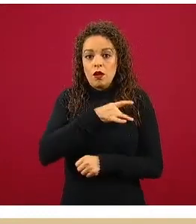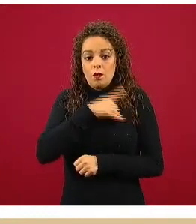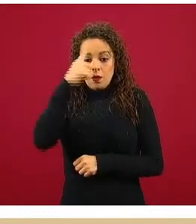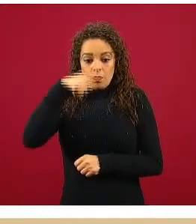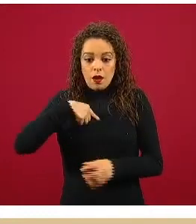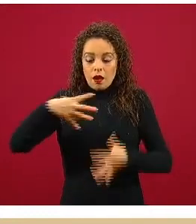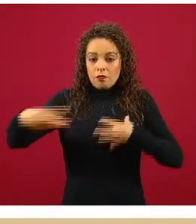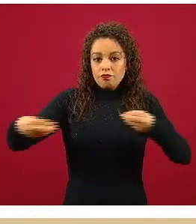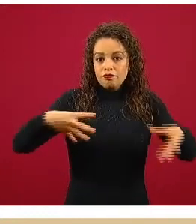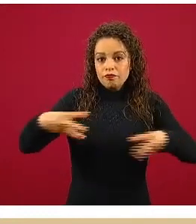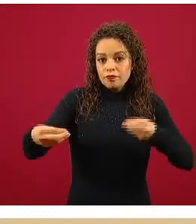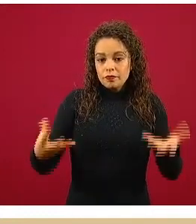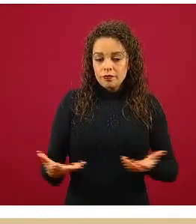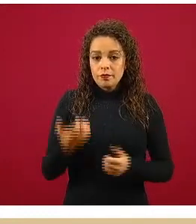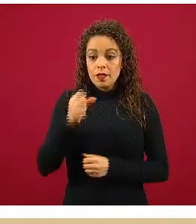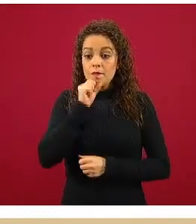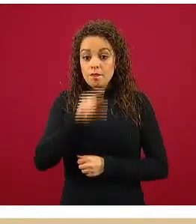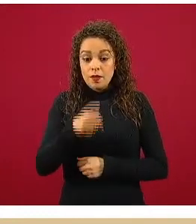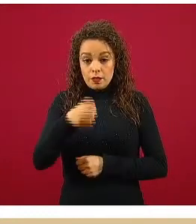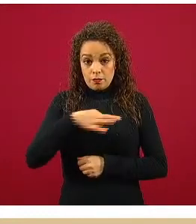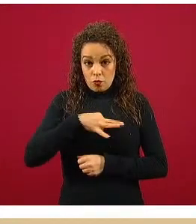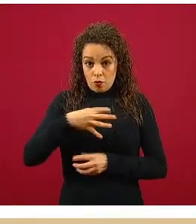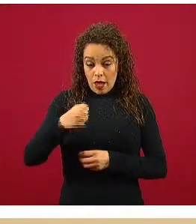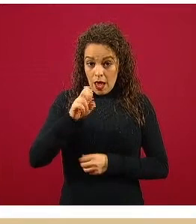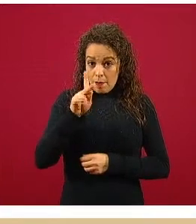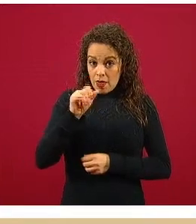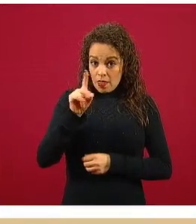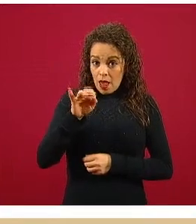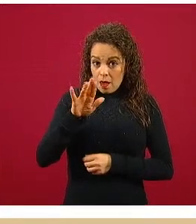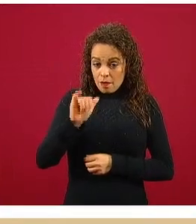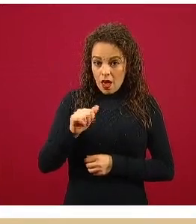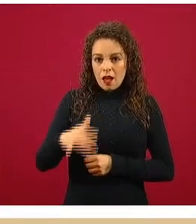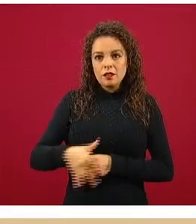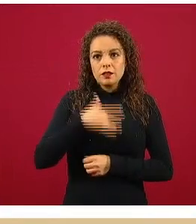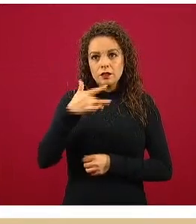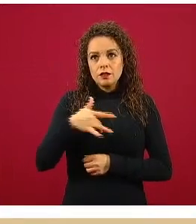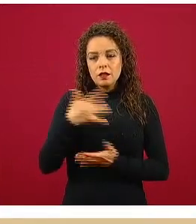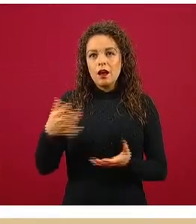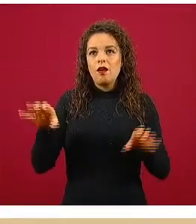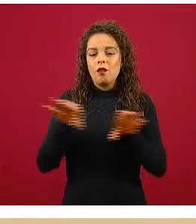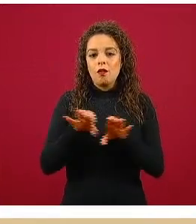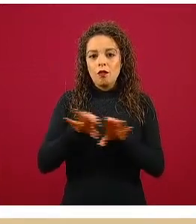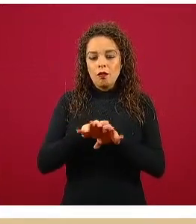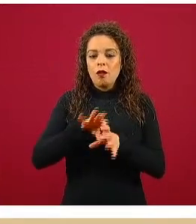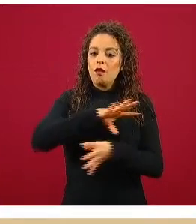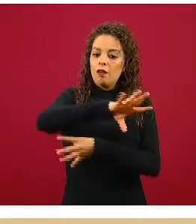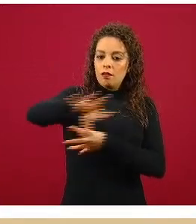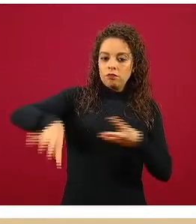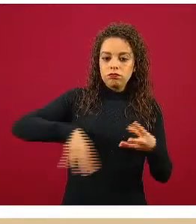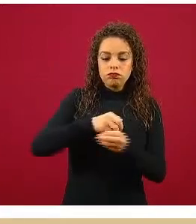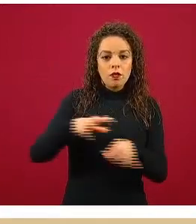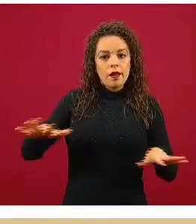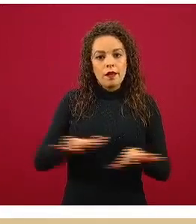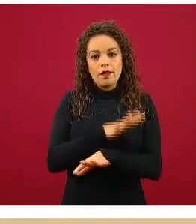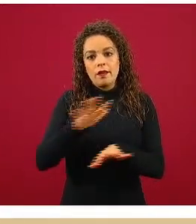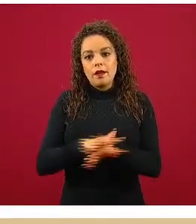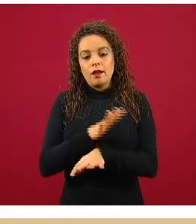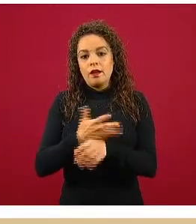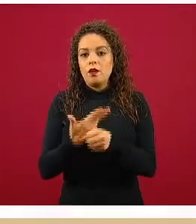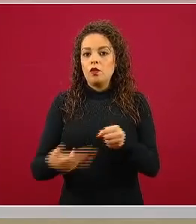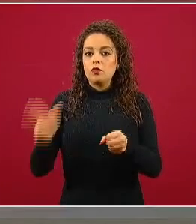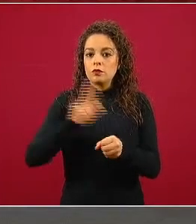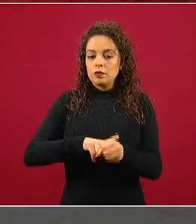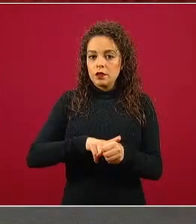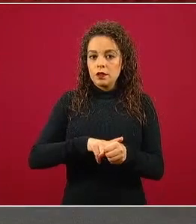esta situación de las epidemias a veces hace que haya una reorganización en los escenarios, como en los hospitales y en los centros